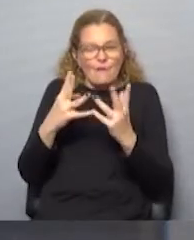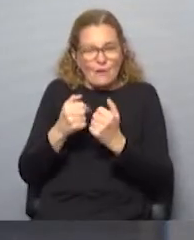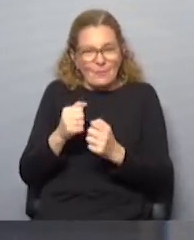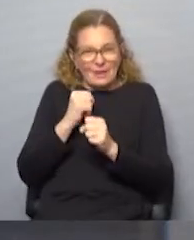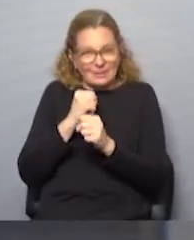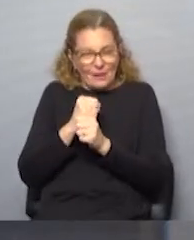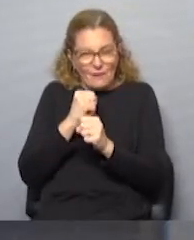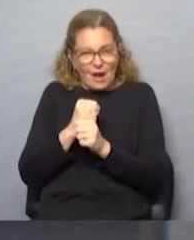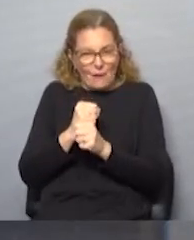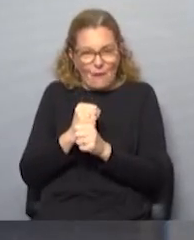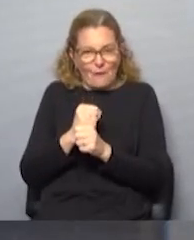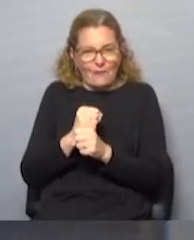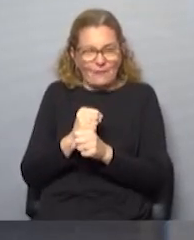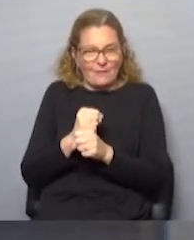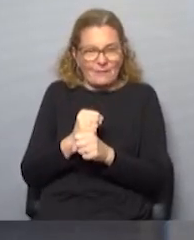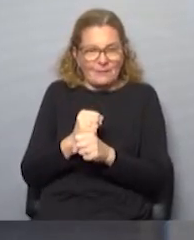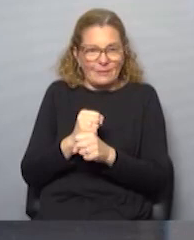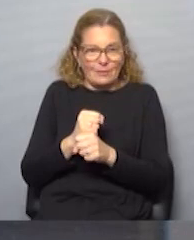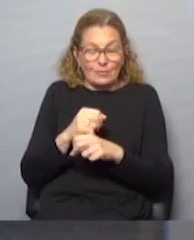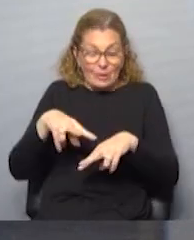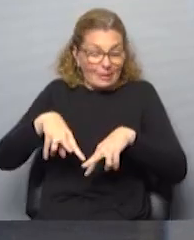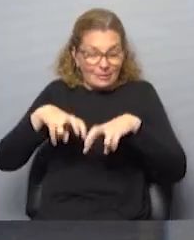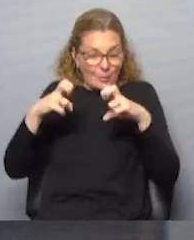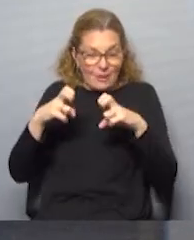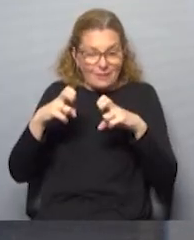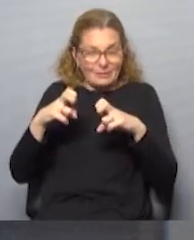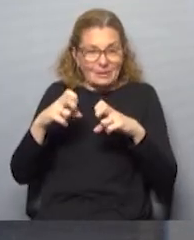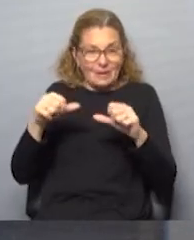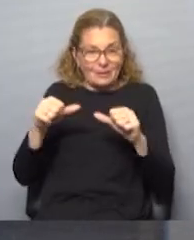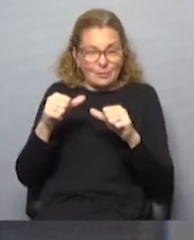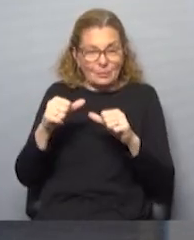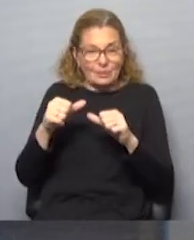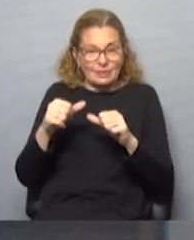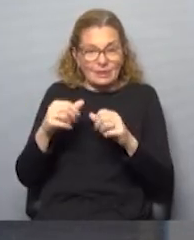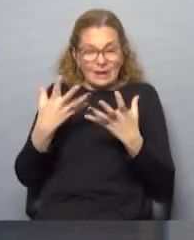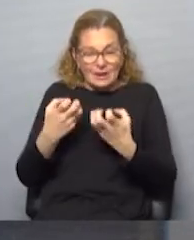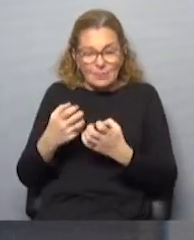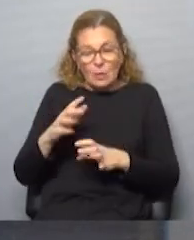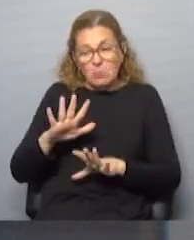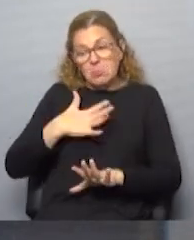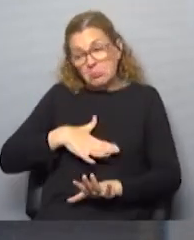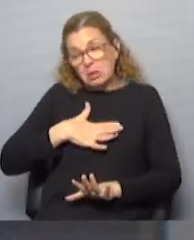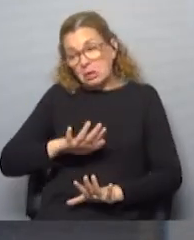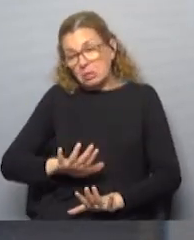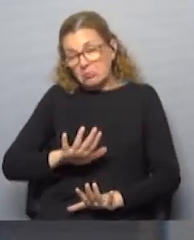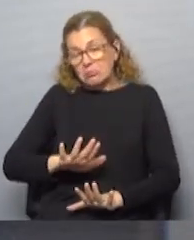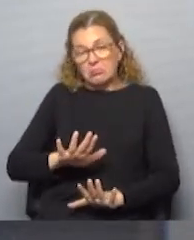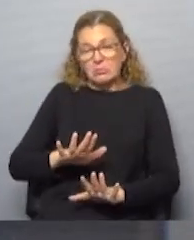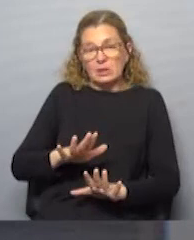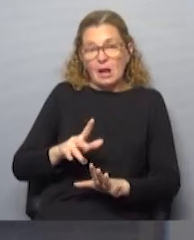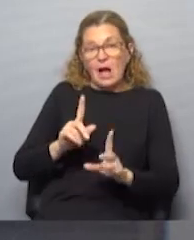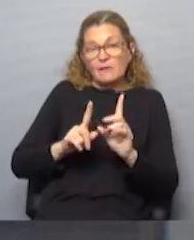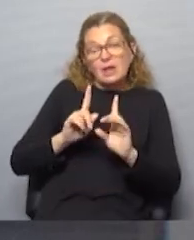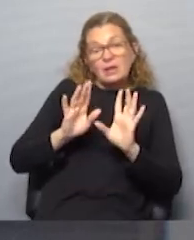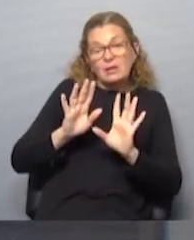laborales a la hora de hacer investigación si nos queremos conformar con cada tanto meter